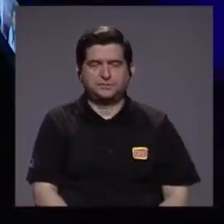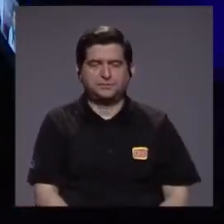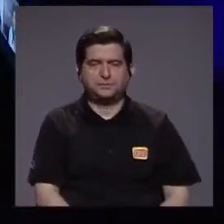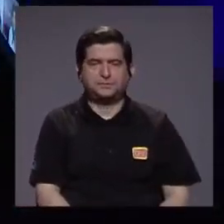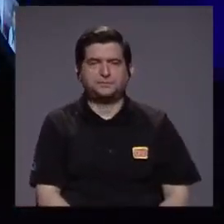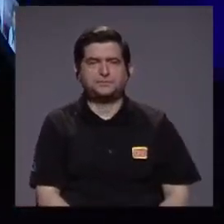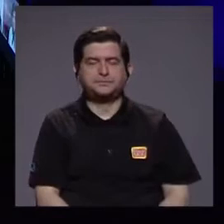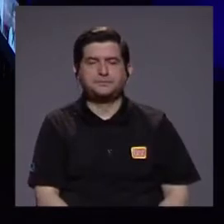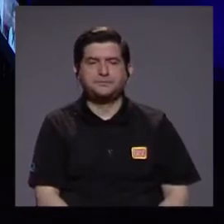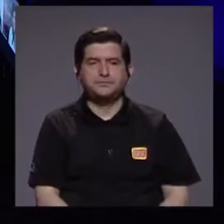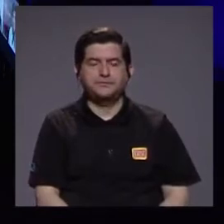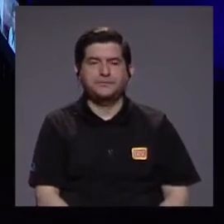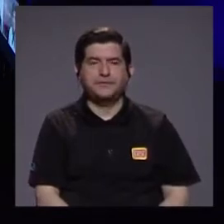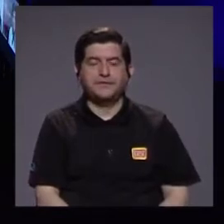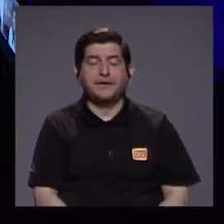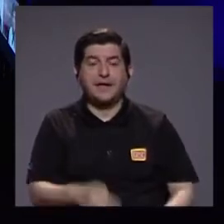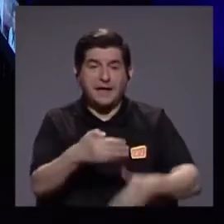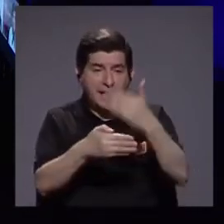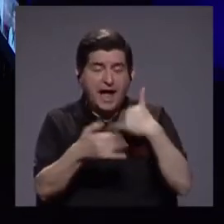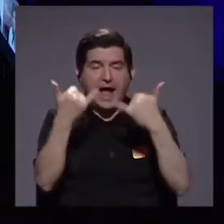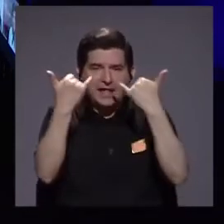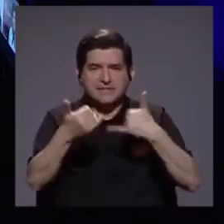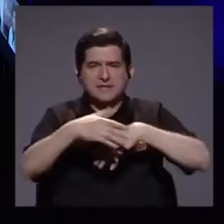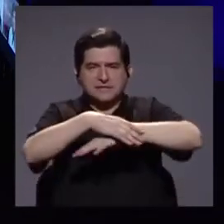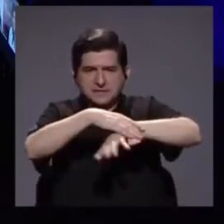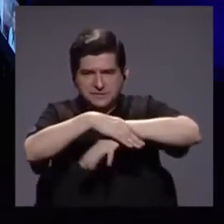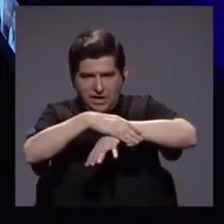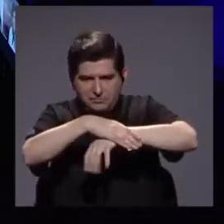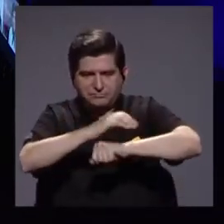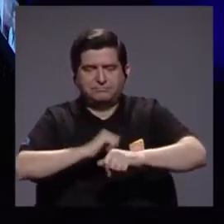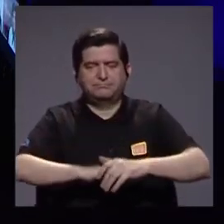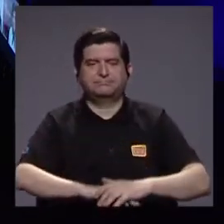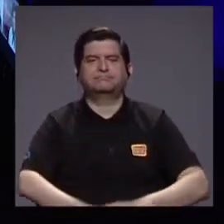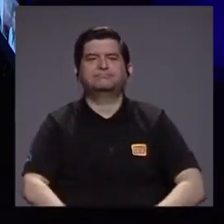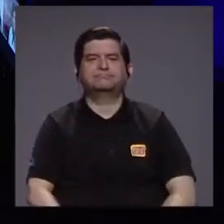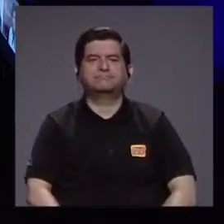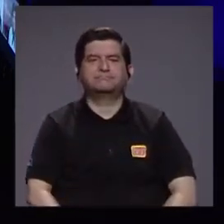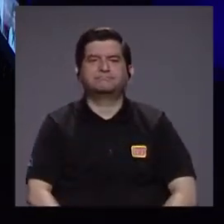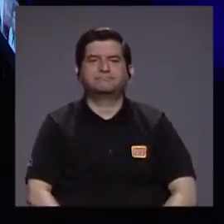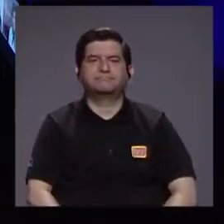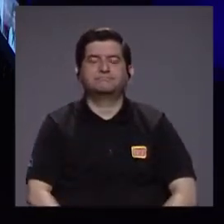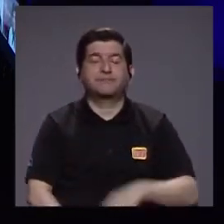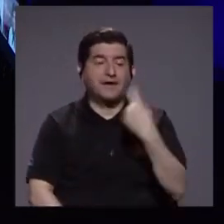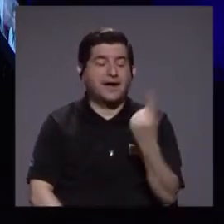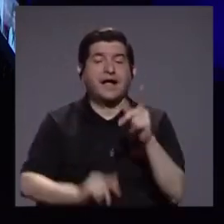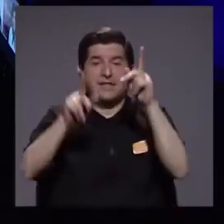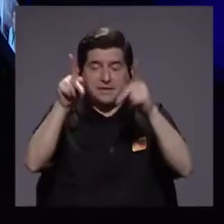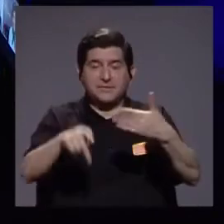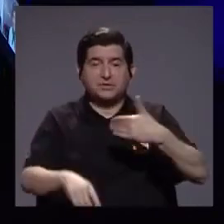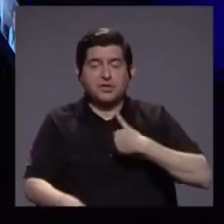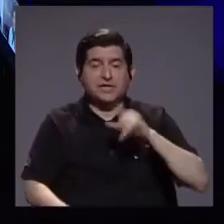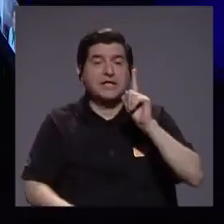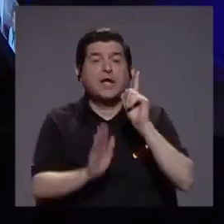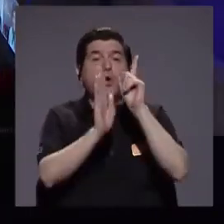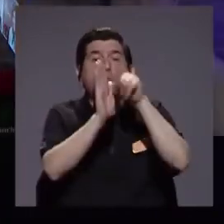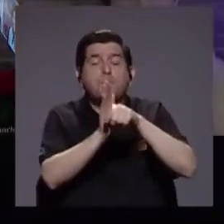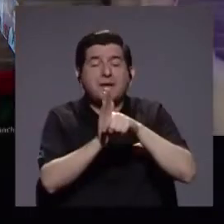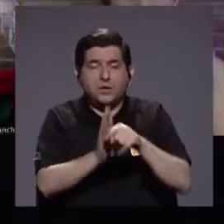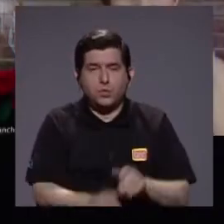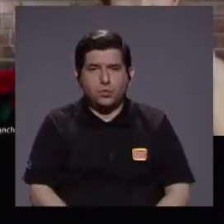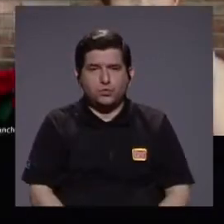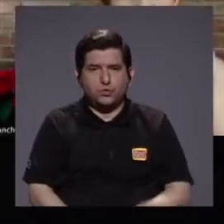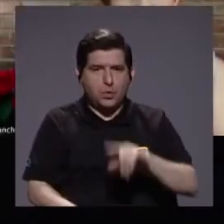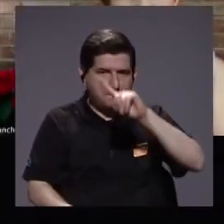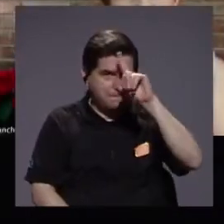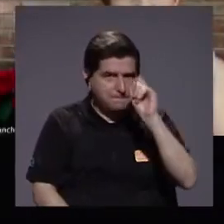contrincante para la cual anteriormente se realizó una rifa. Cada persona dispondrá de un minuto para realizar